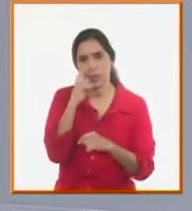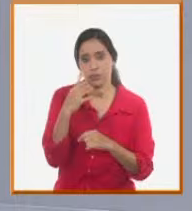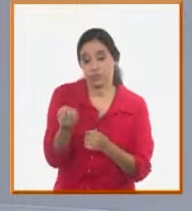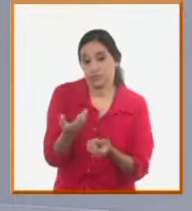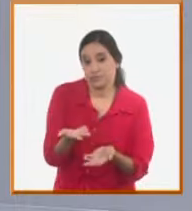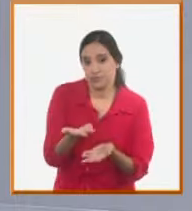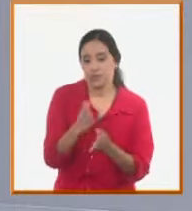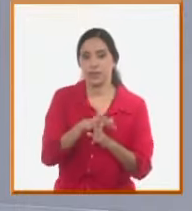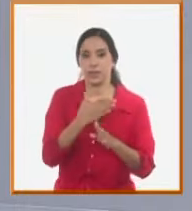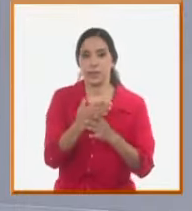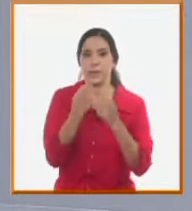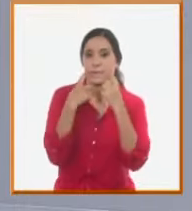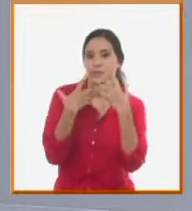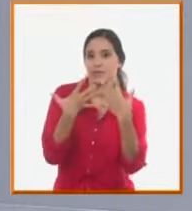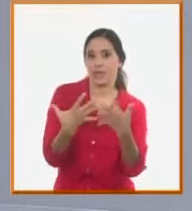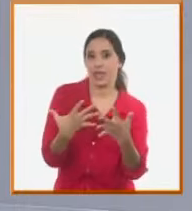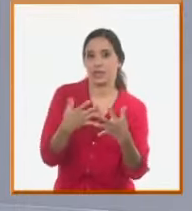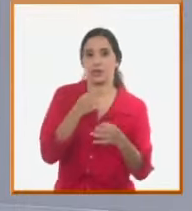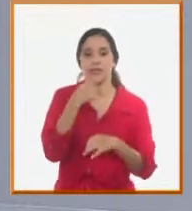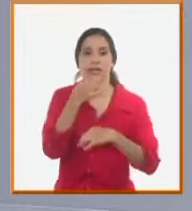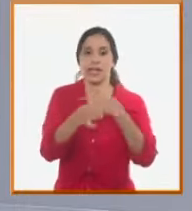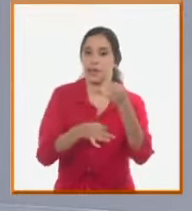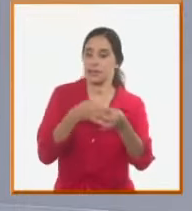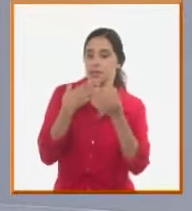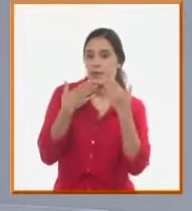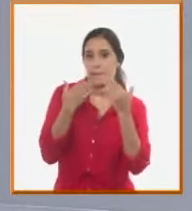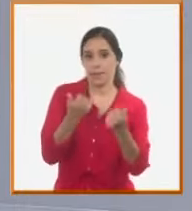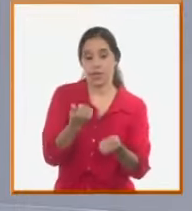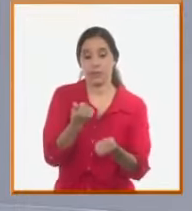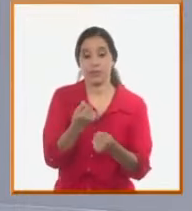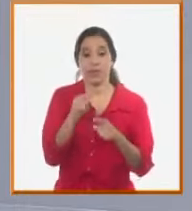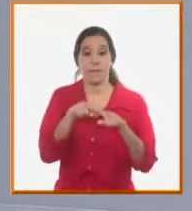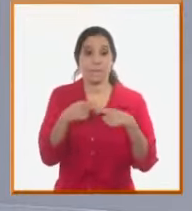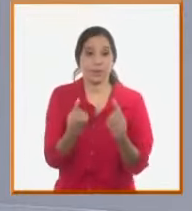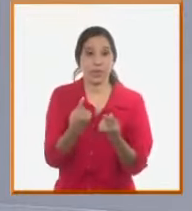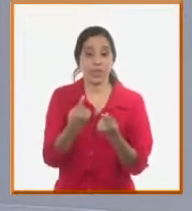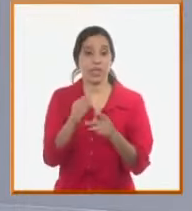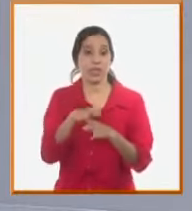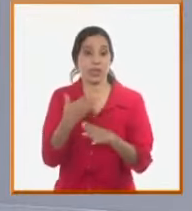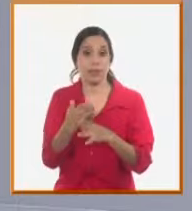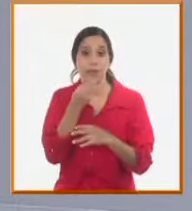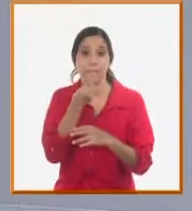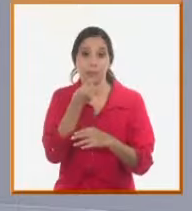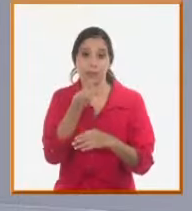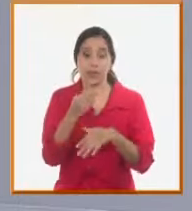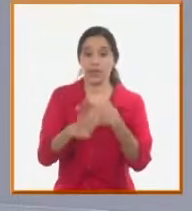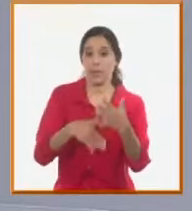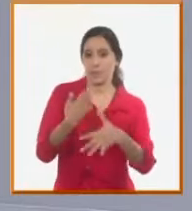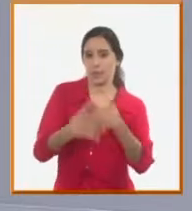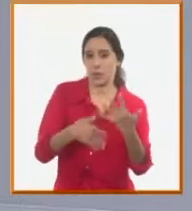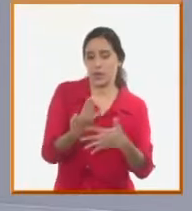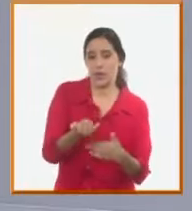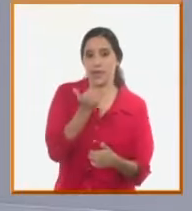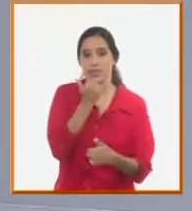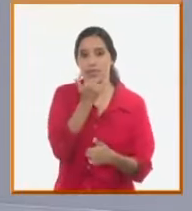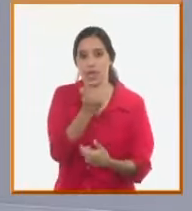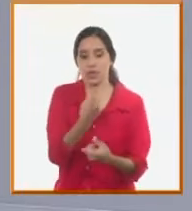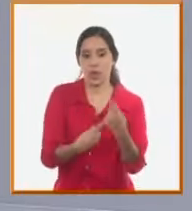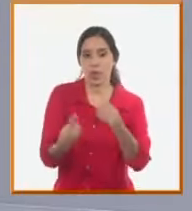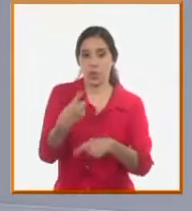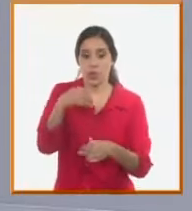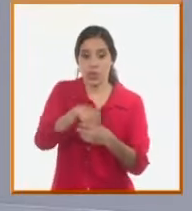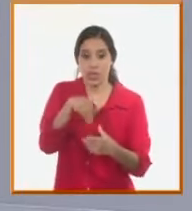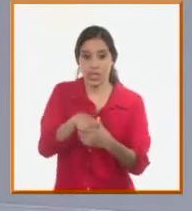economía y casi todos los daños que pudiera sufrir una persona en su patrimonio o en su